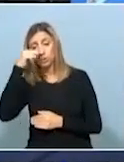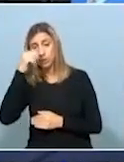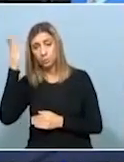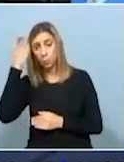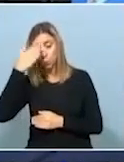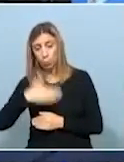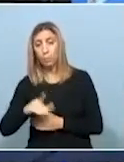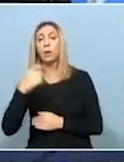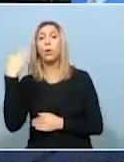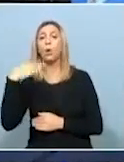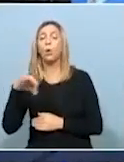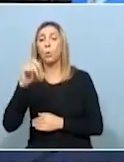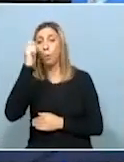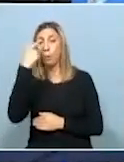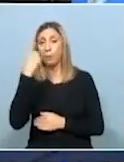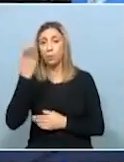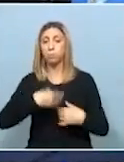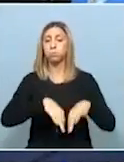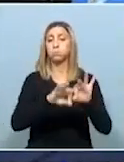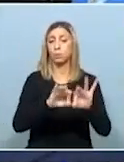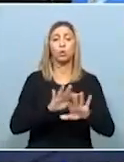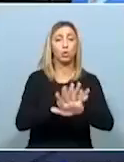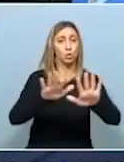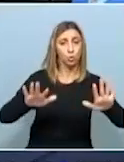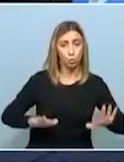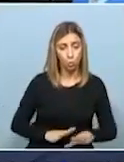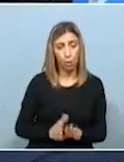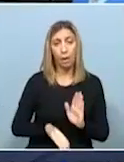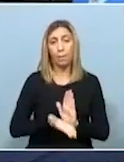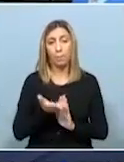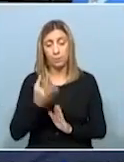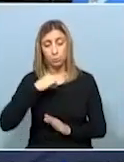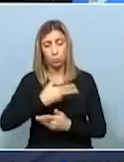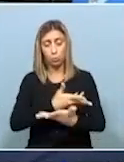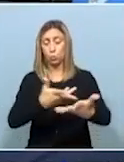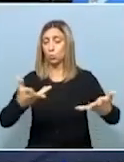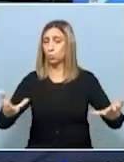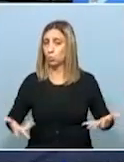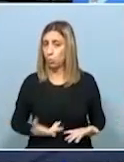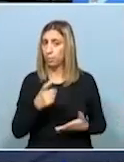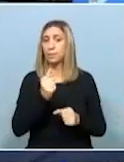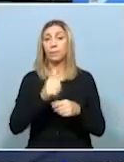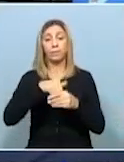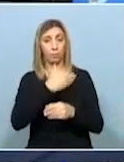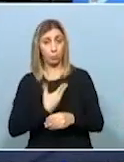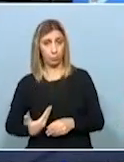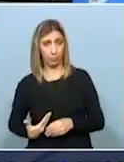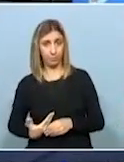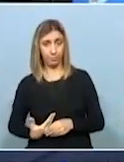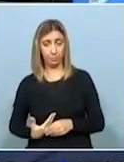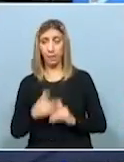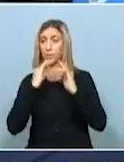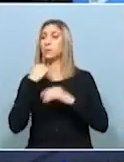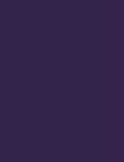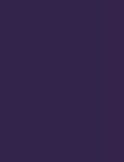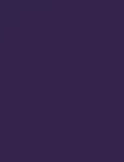7% en octubre 21 entonces en total este incremento salarial para toda la administración pública provincial eh una gran